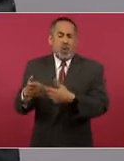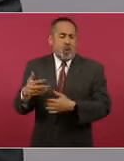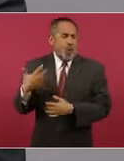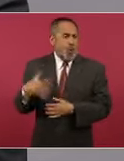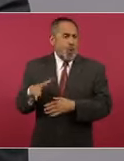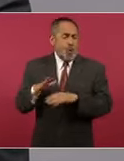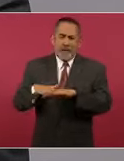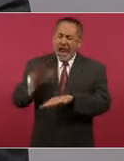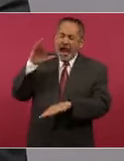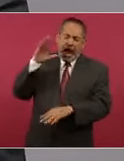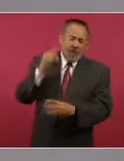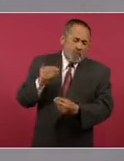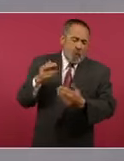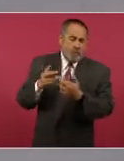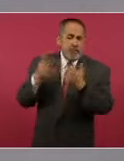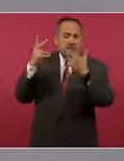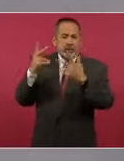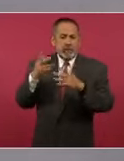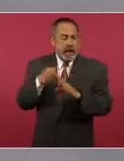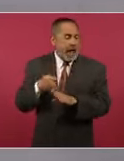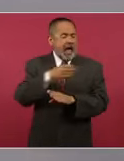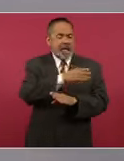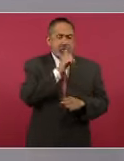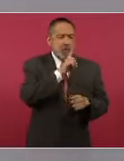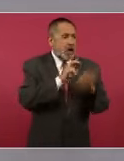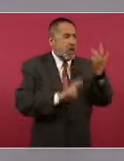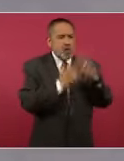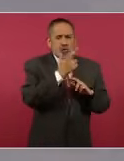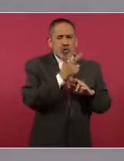repartidas desde la Revolución.